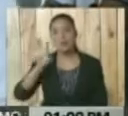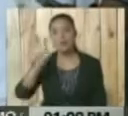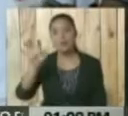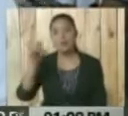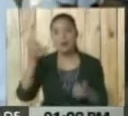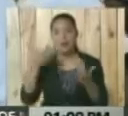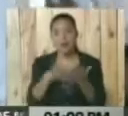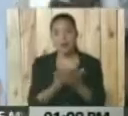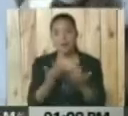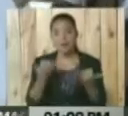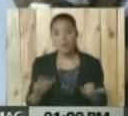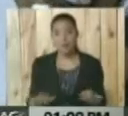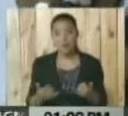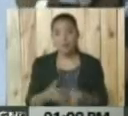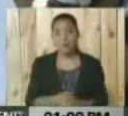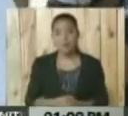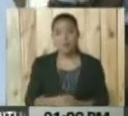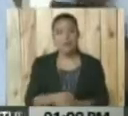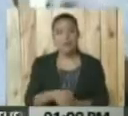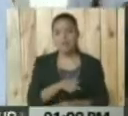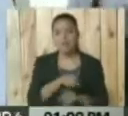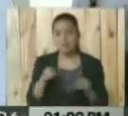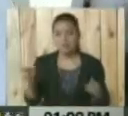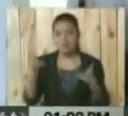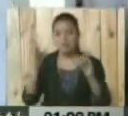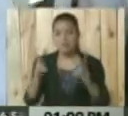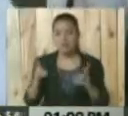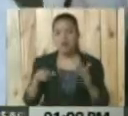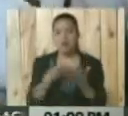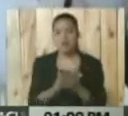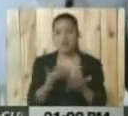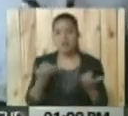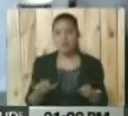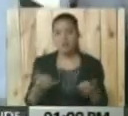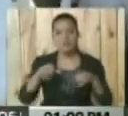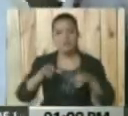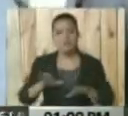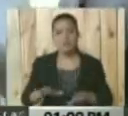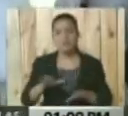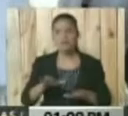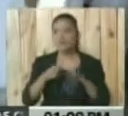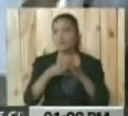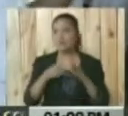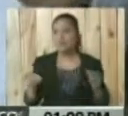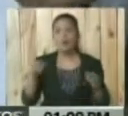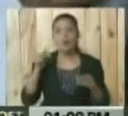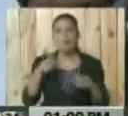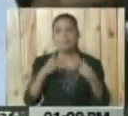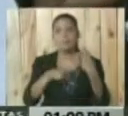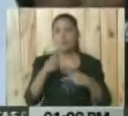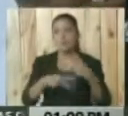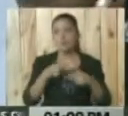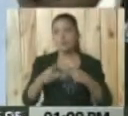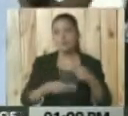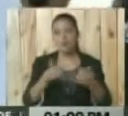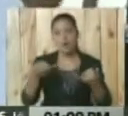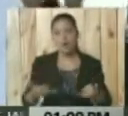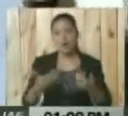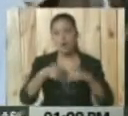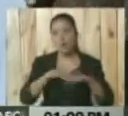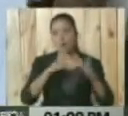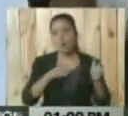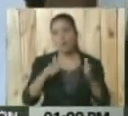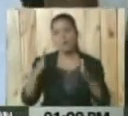momento, 5 tribunales penales que han decidido que en este momento se paraliza toda esta solicitud, todo este proceso que estaban